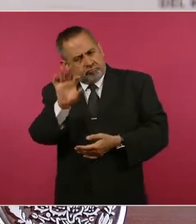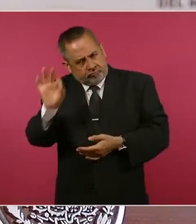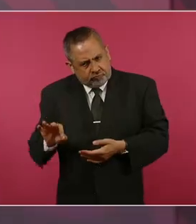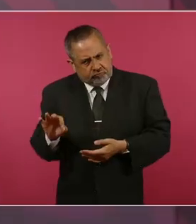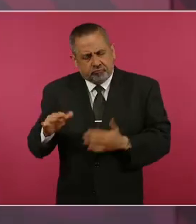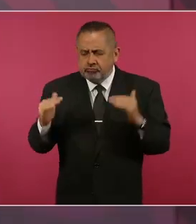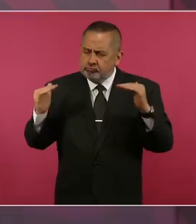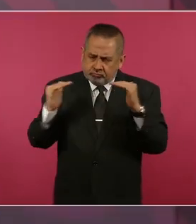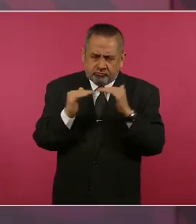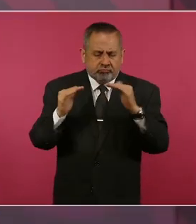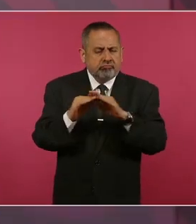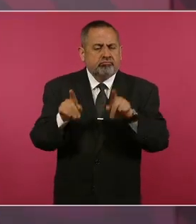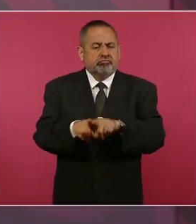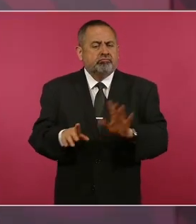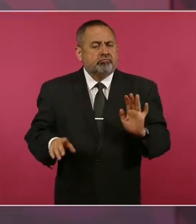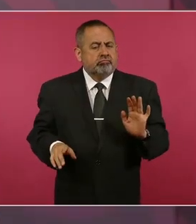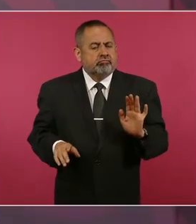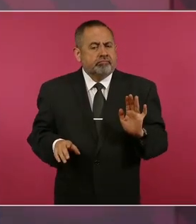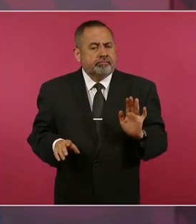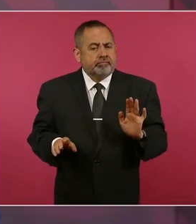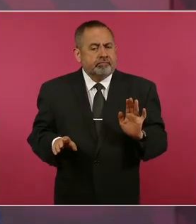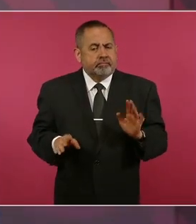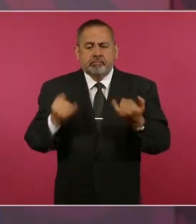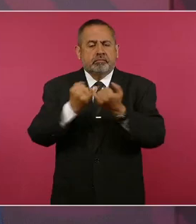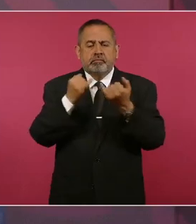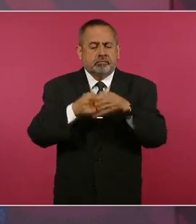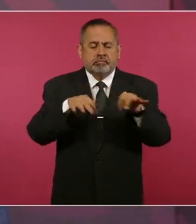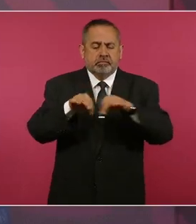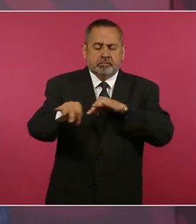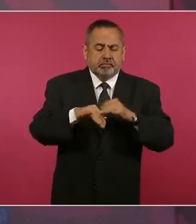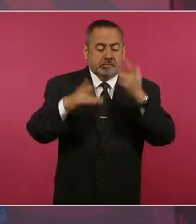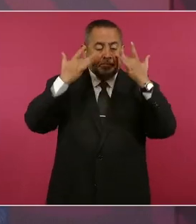el equivalente a su sueldo